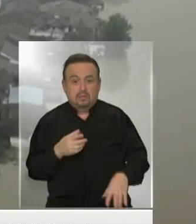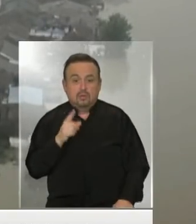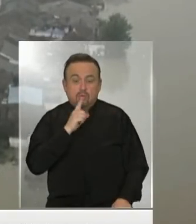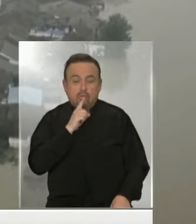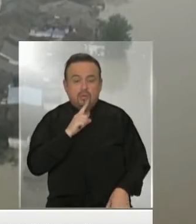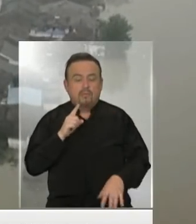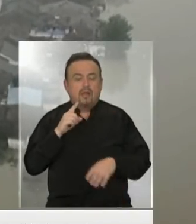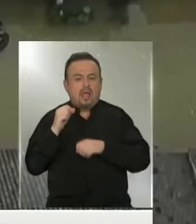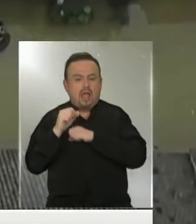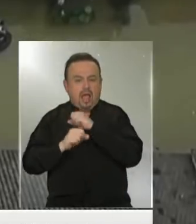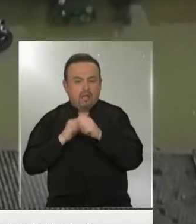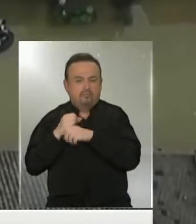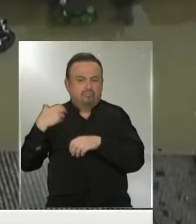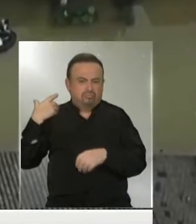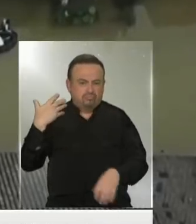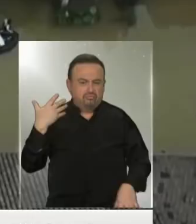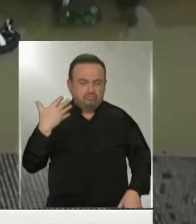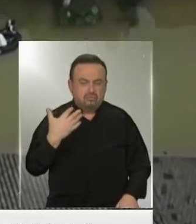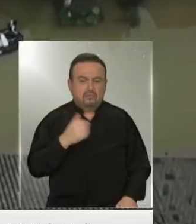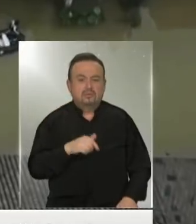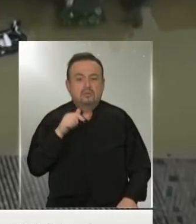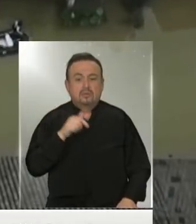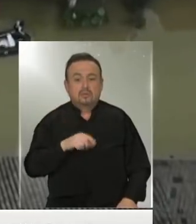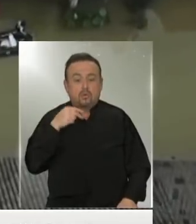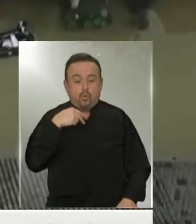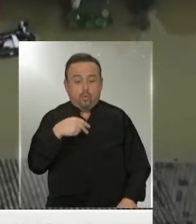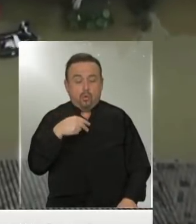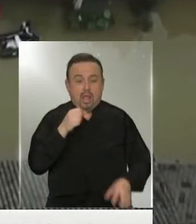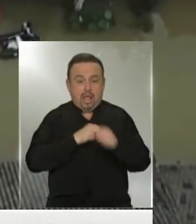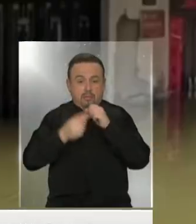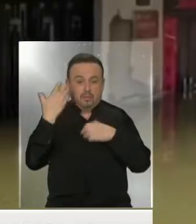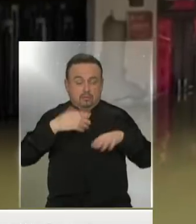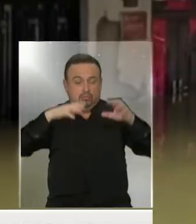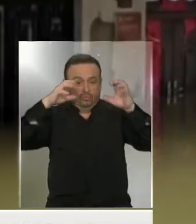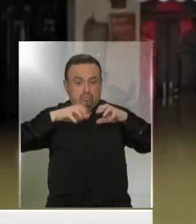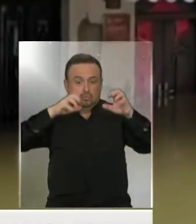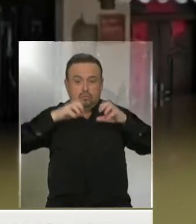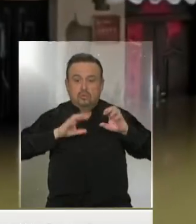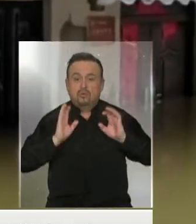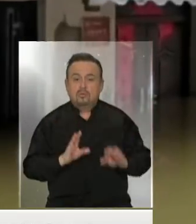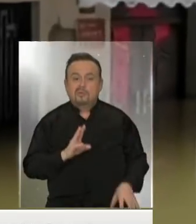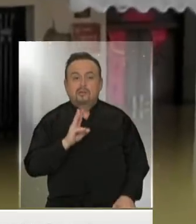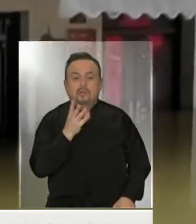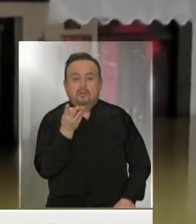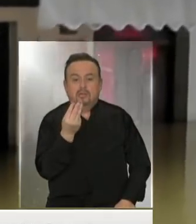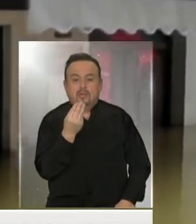últimas décadas. Solamente para que se hagan una idea, en junio pasado las precipitaciones fueron un